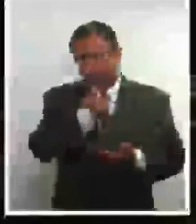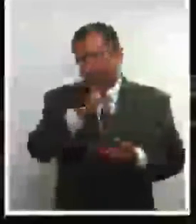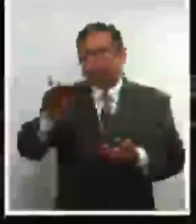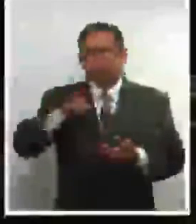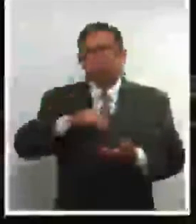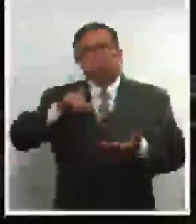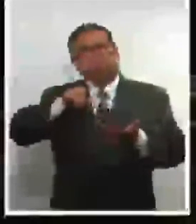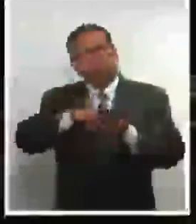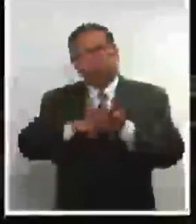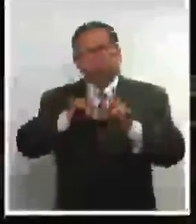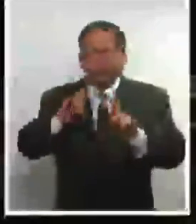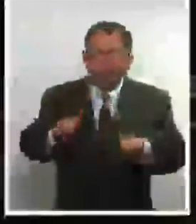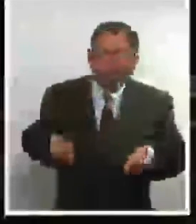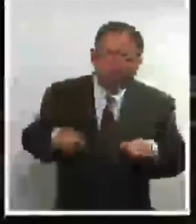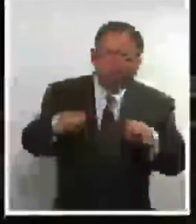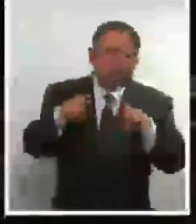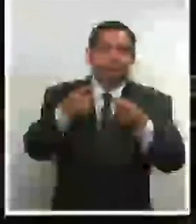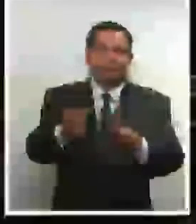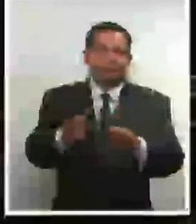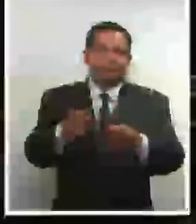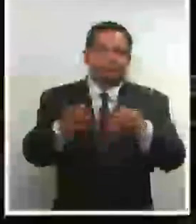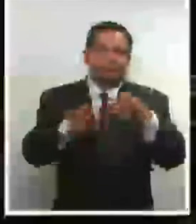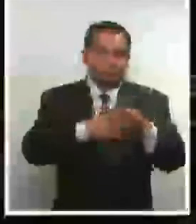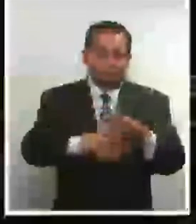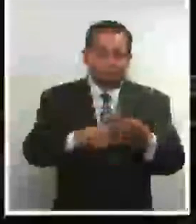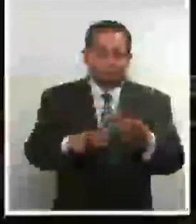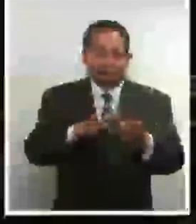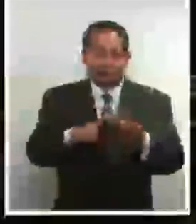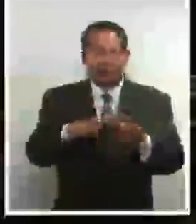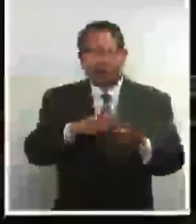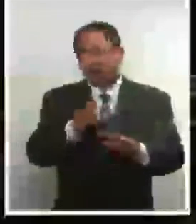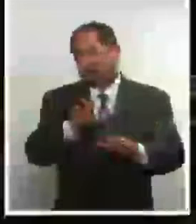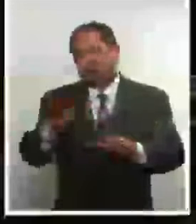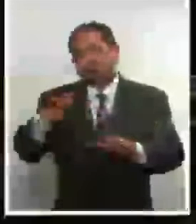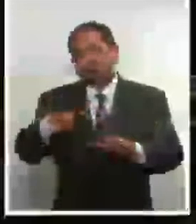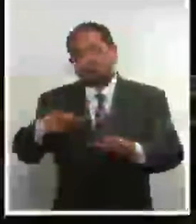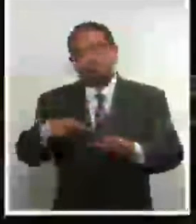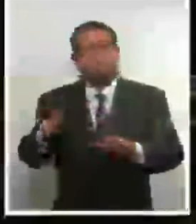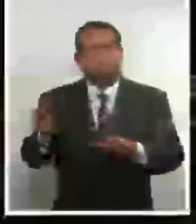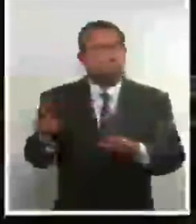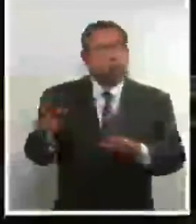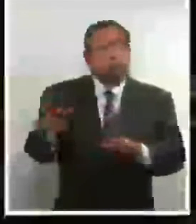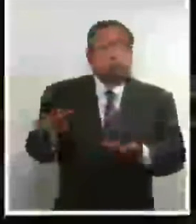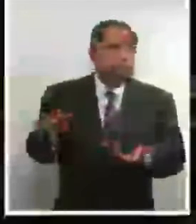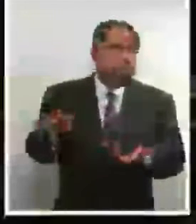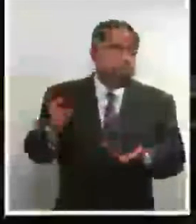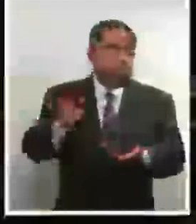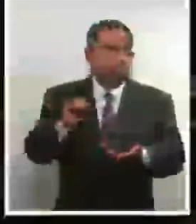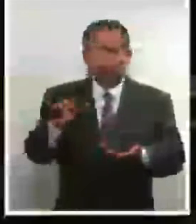por la impartición de justicia, hay gente que no necesariamente